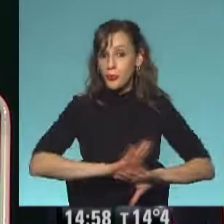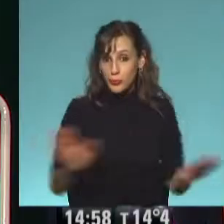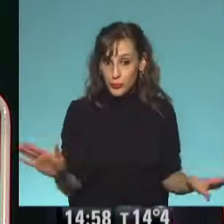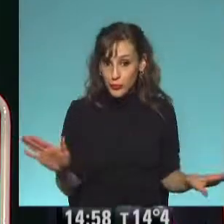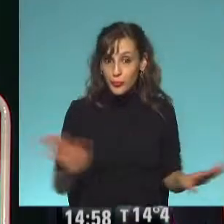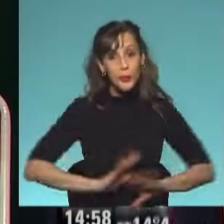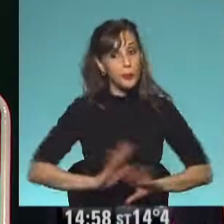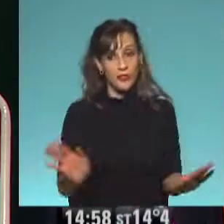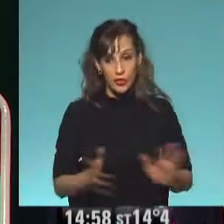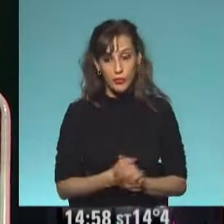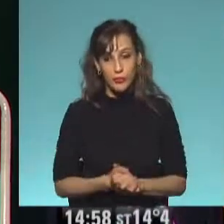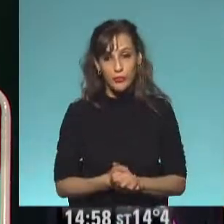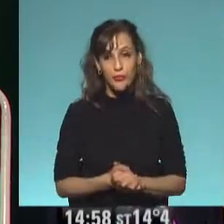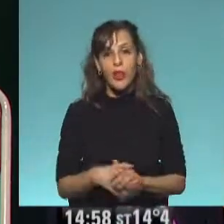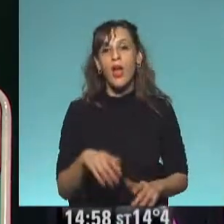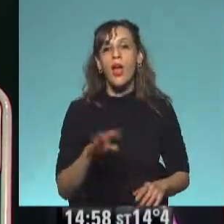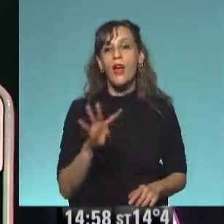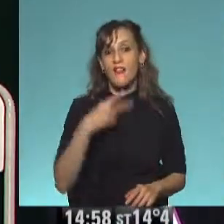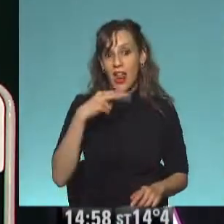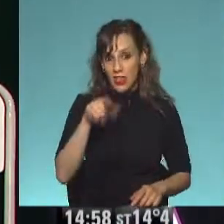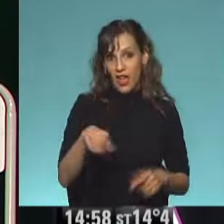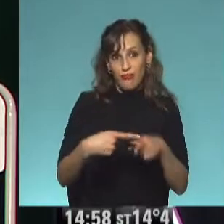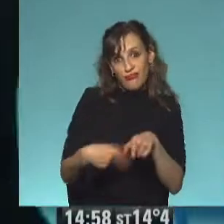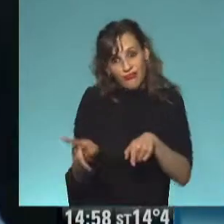verde rojo amarillo